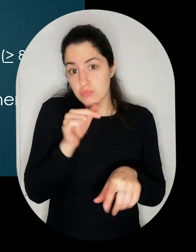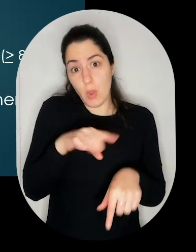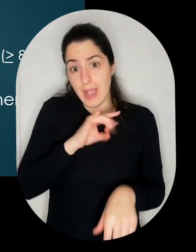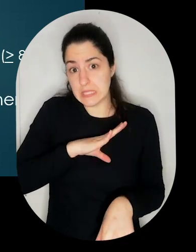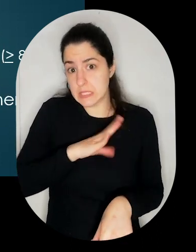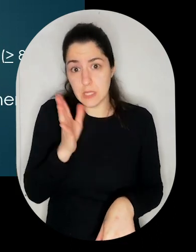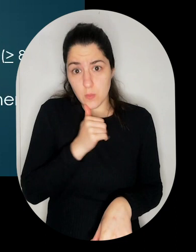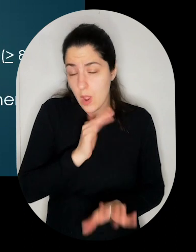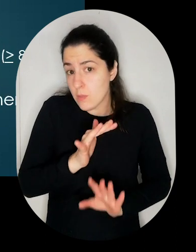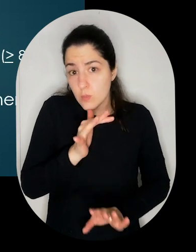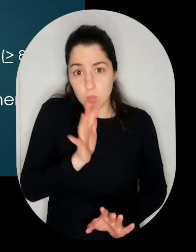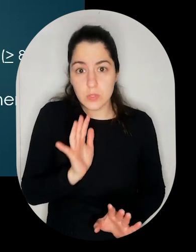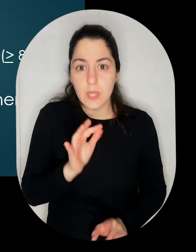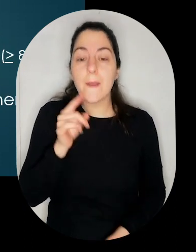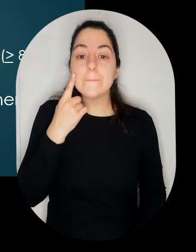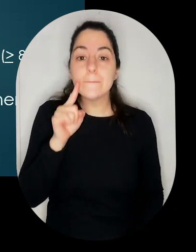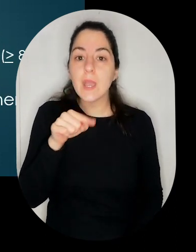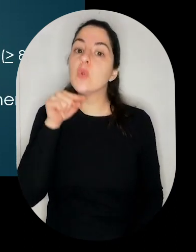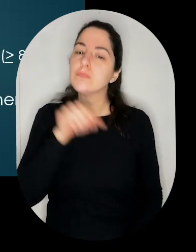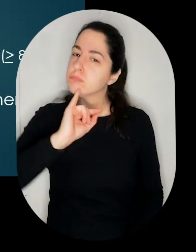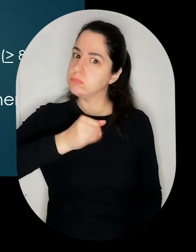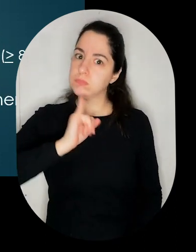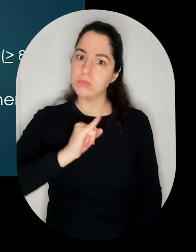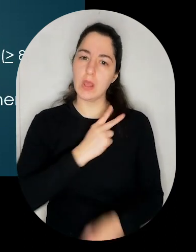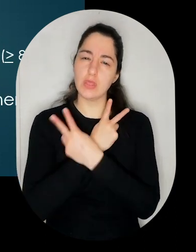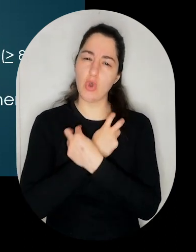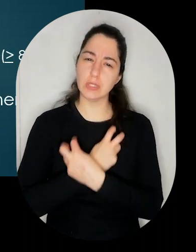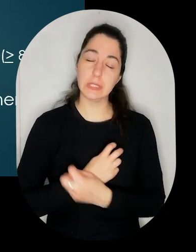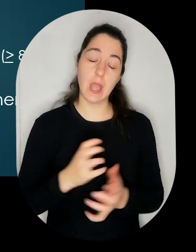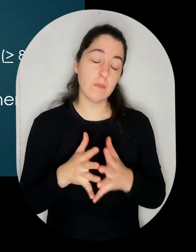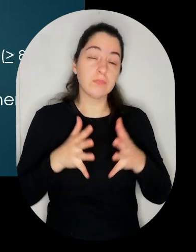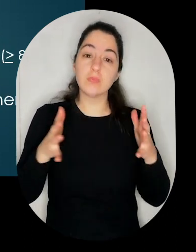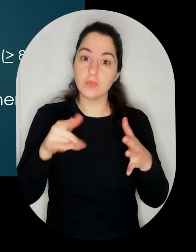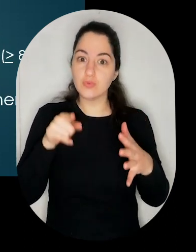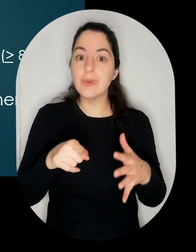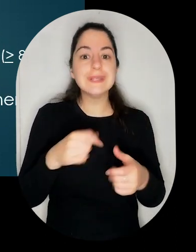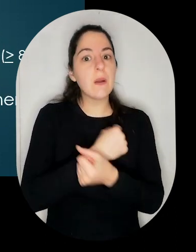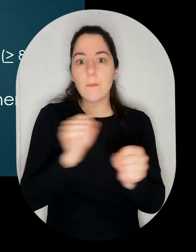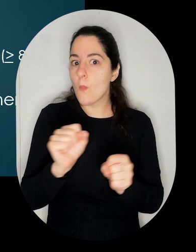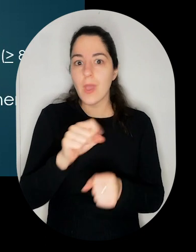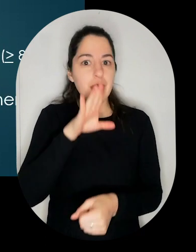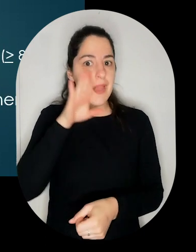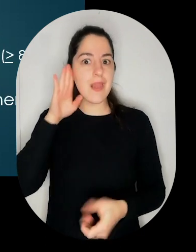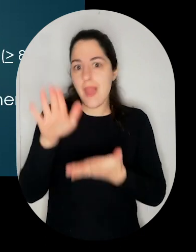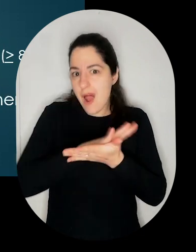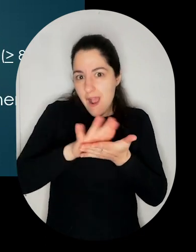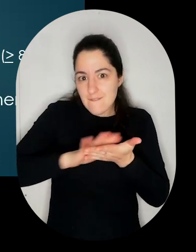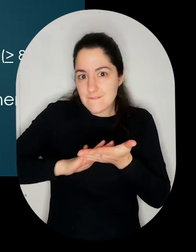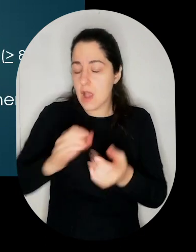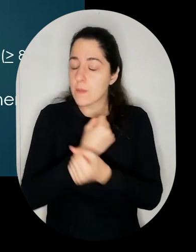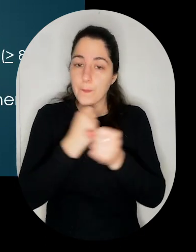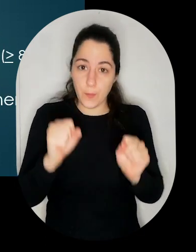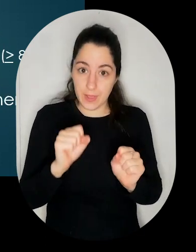algún momento podría aparecer, que es muy tóxica y que tiene toxinas no eliminables. Bien,